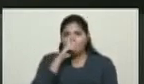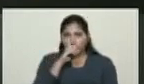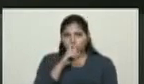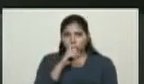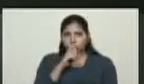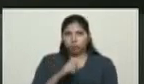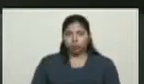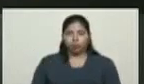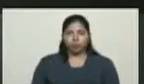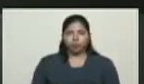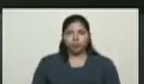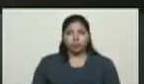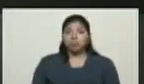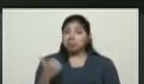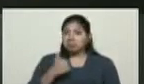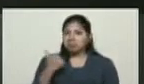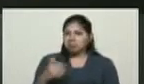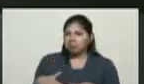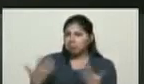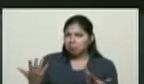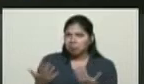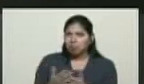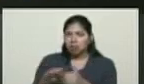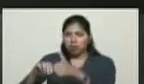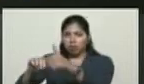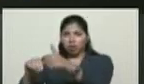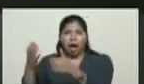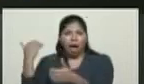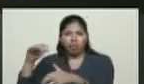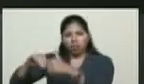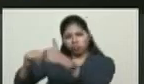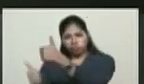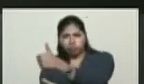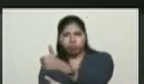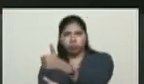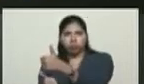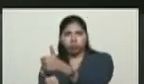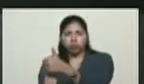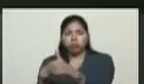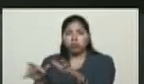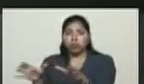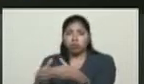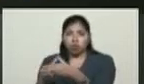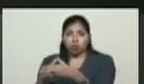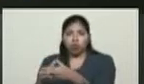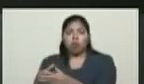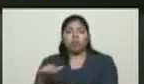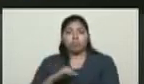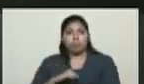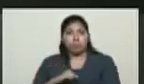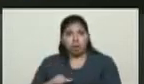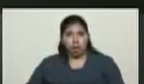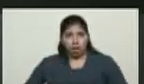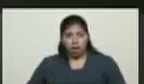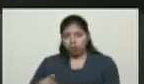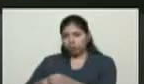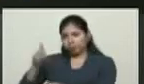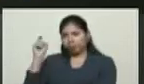edad, quien era suboficial de la Fuerza Armada Nacional Bolivariana, desertor desde el año